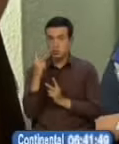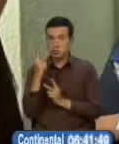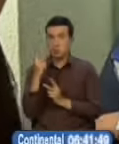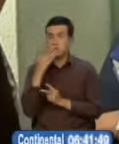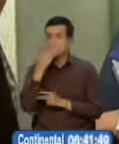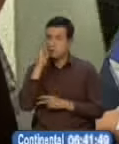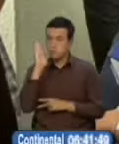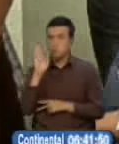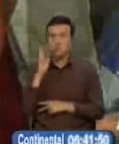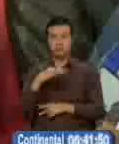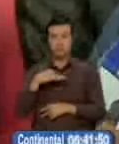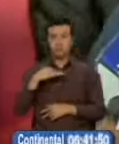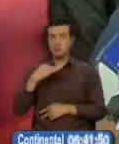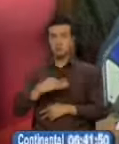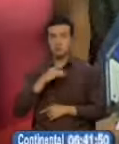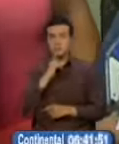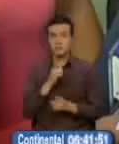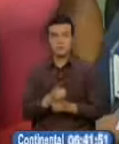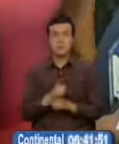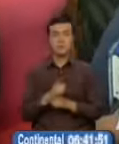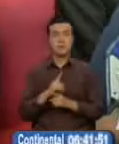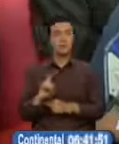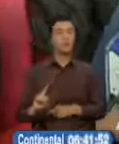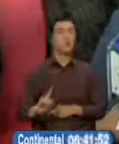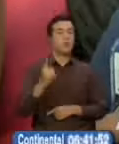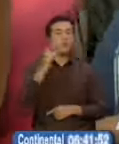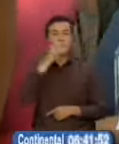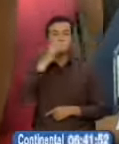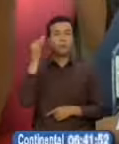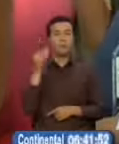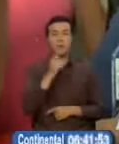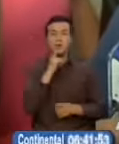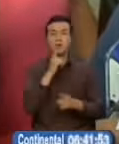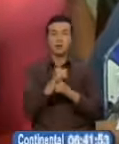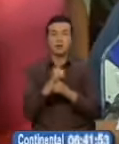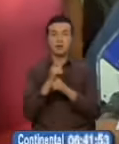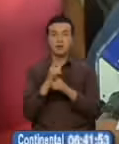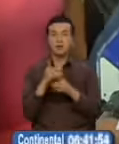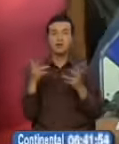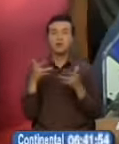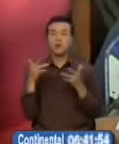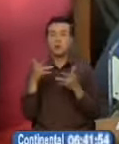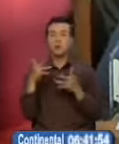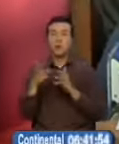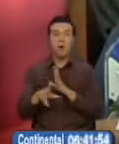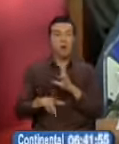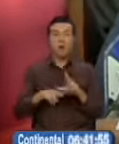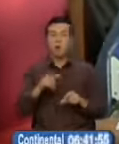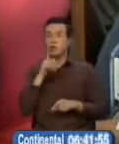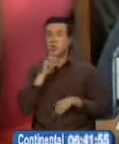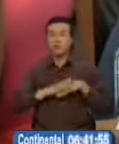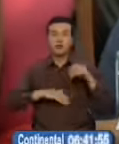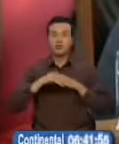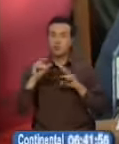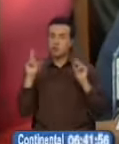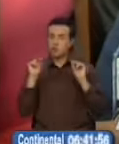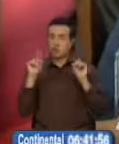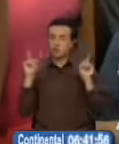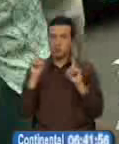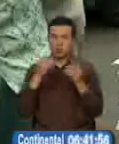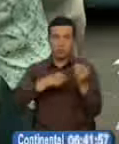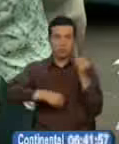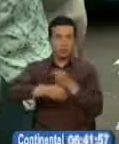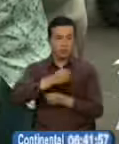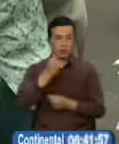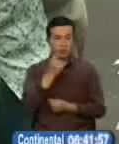afrontar la justicia, él está dispuesto a hacerlo. Y creemos que la única forma de eliminar una acusación de estafa no es buscando un inocente, así porque sí, sino devolviendo el